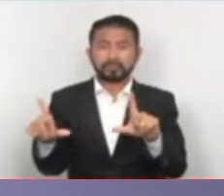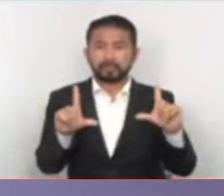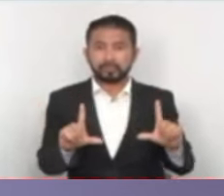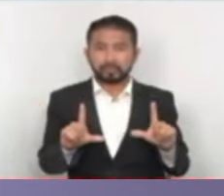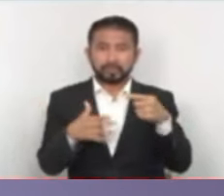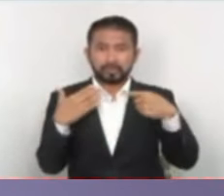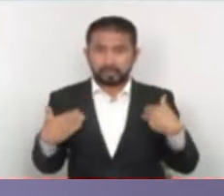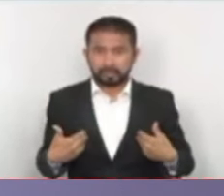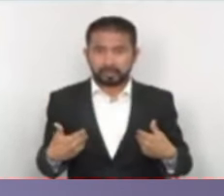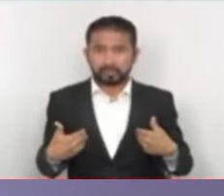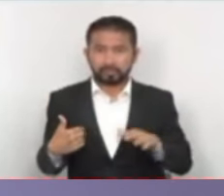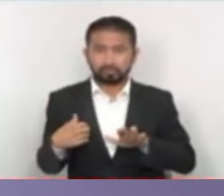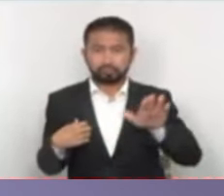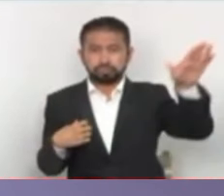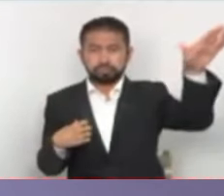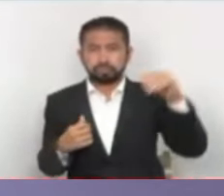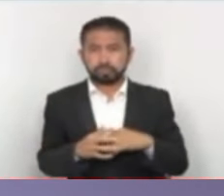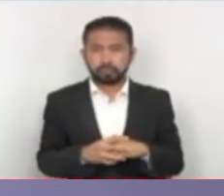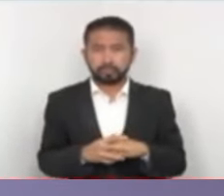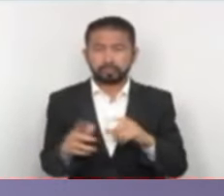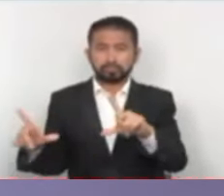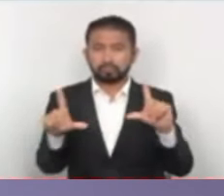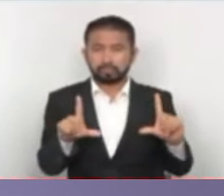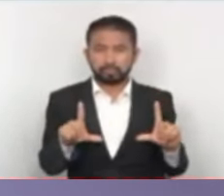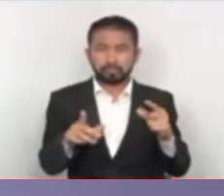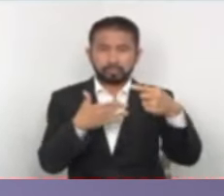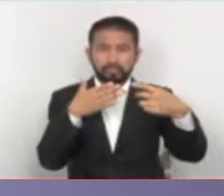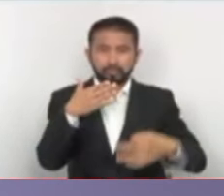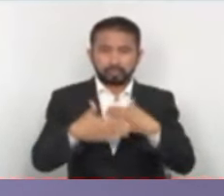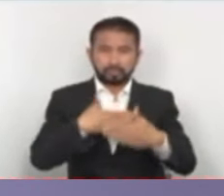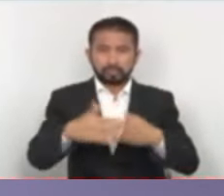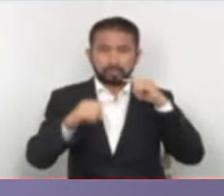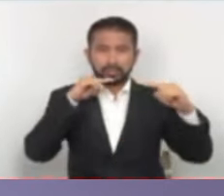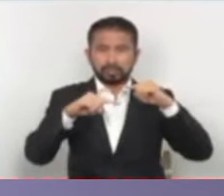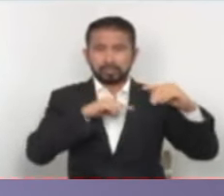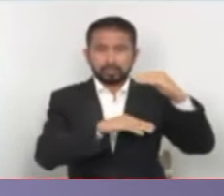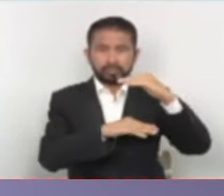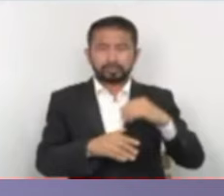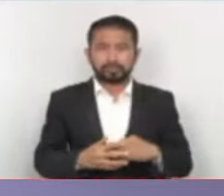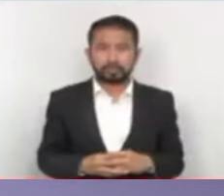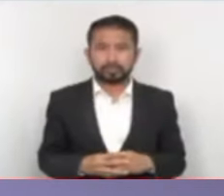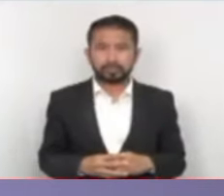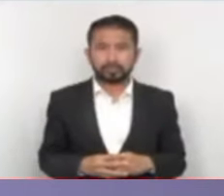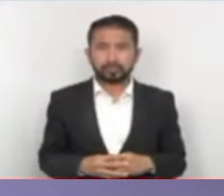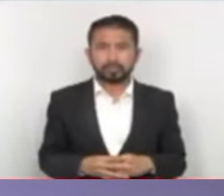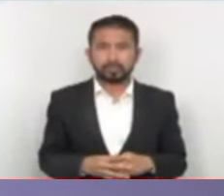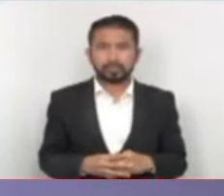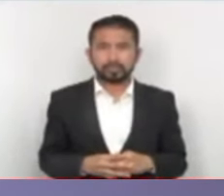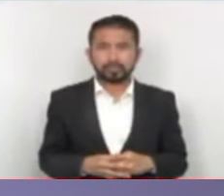diplomado en derecho aeronáutico, diplomado en la ley de procedimientos administrativos.